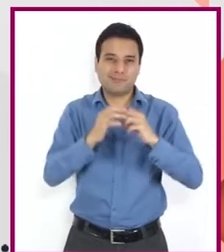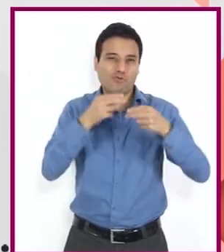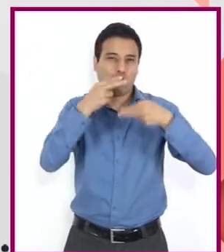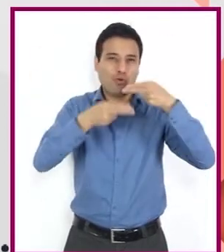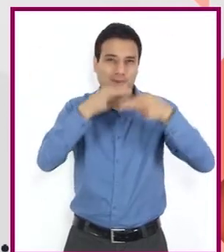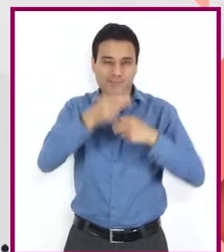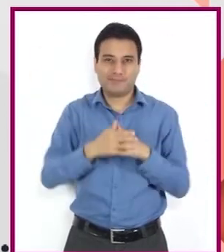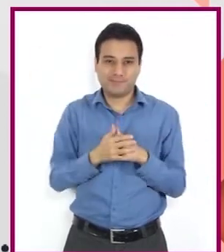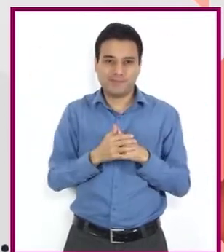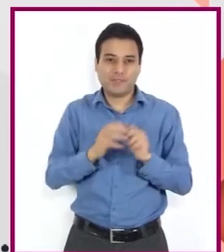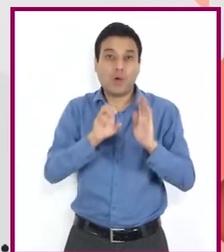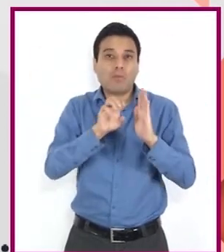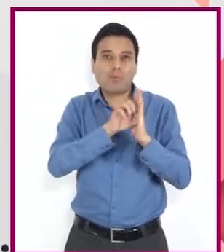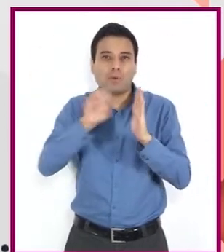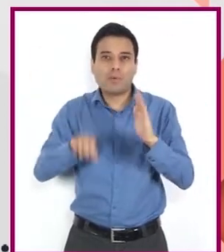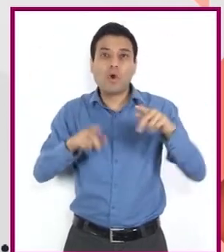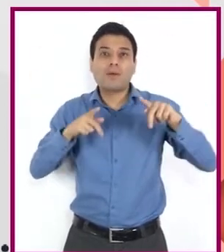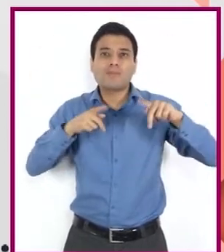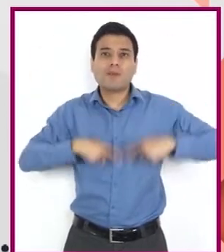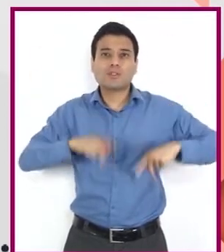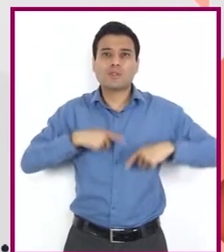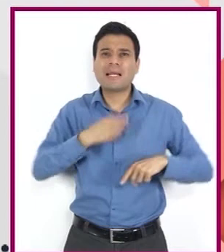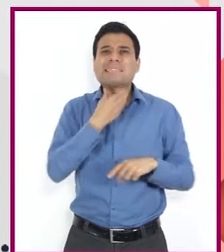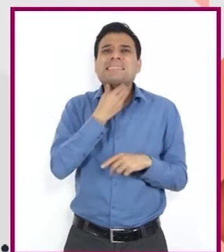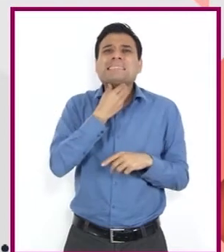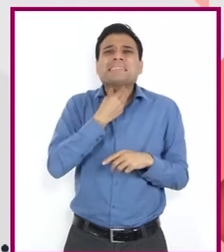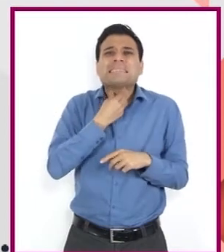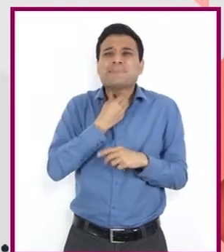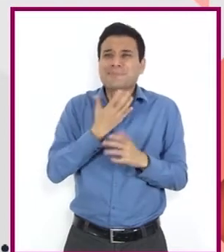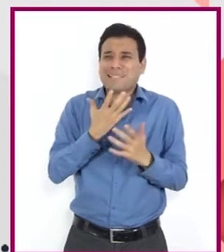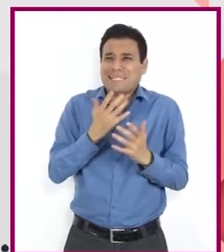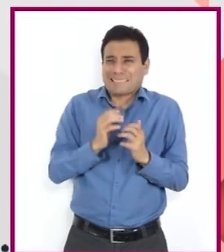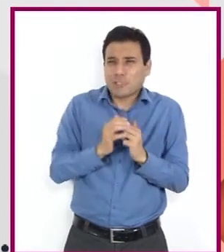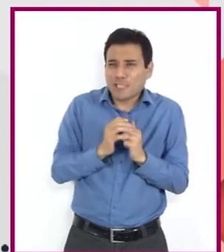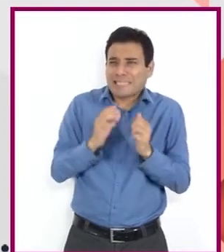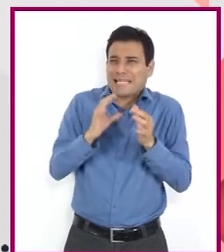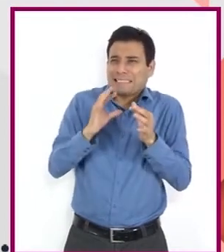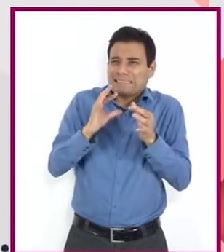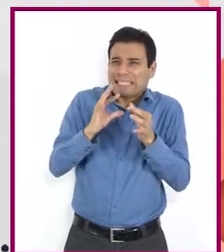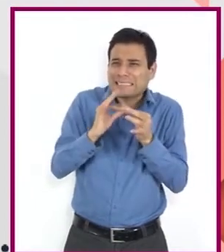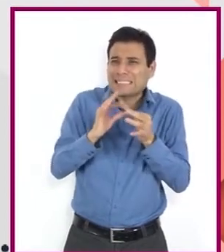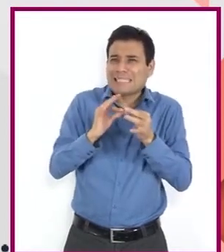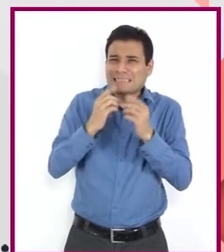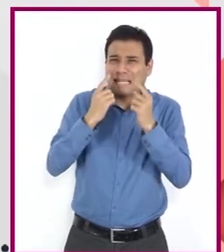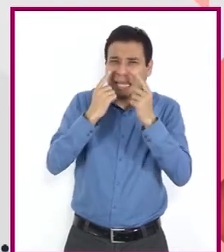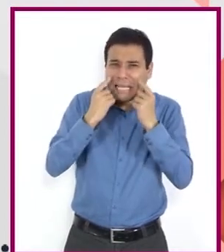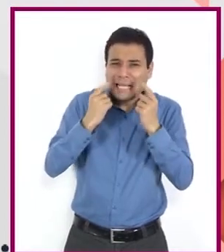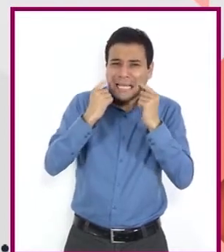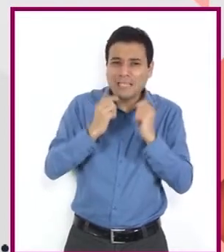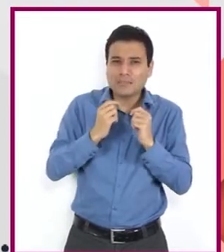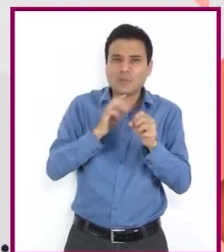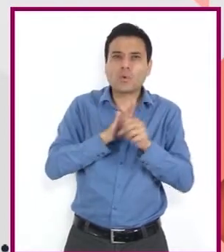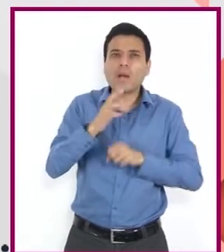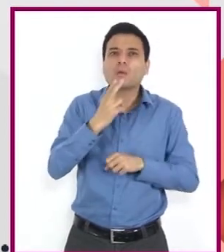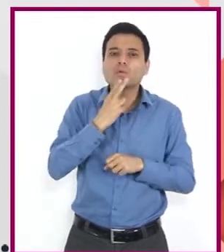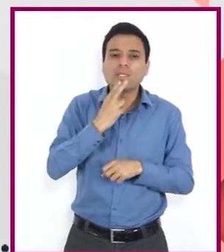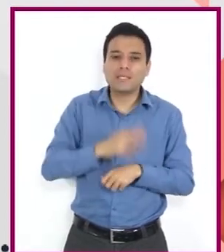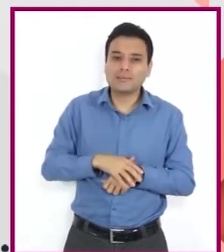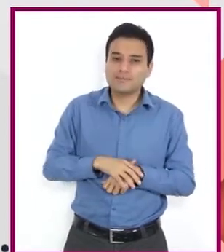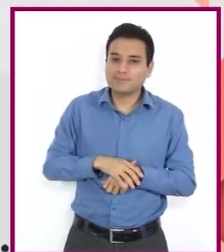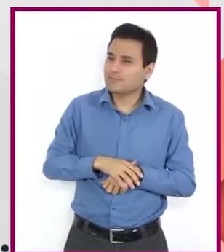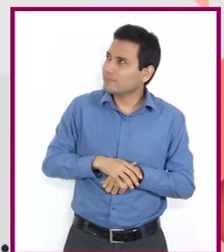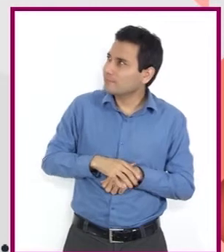cómo se quiebra la voz, se tiene miedo o se está a punto de llorar, se puede usar estos globos como